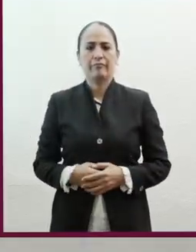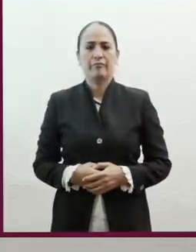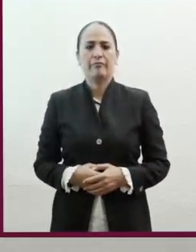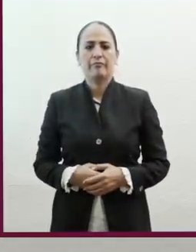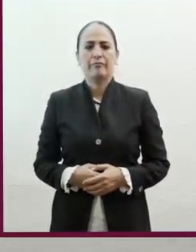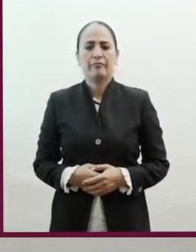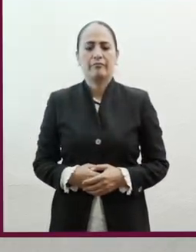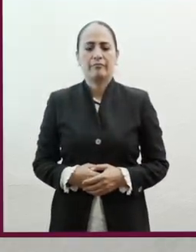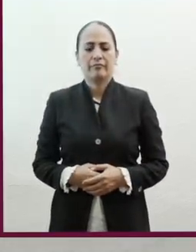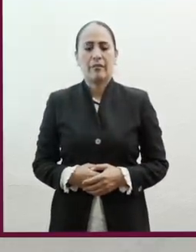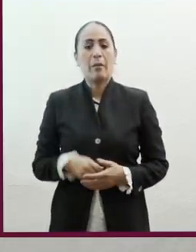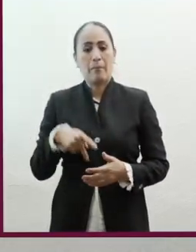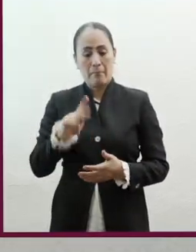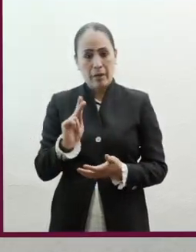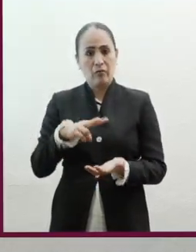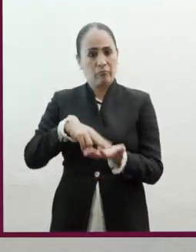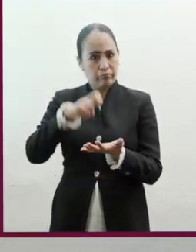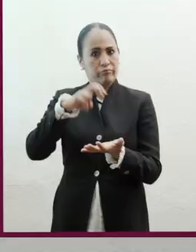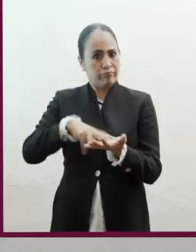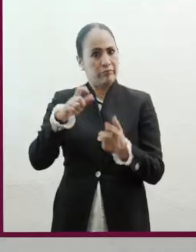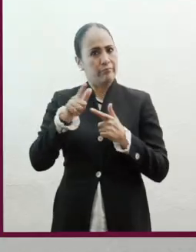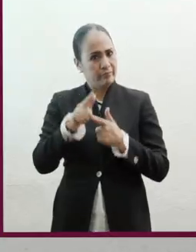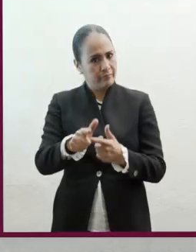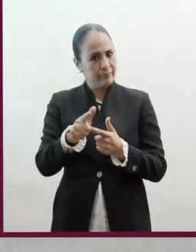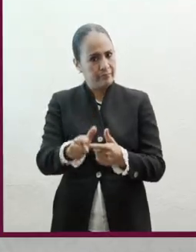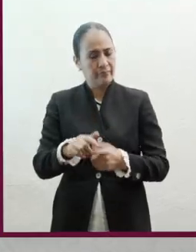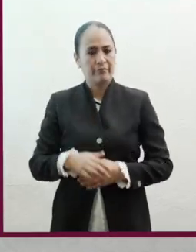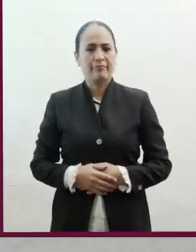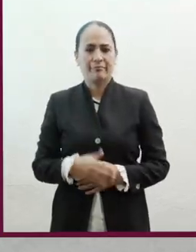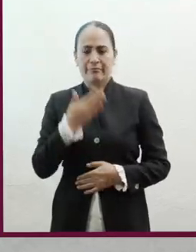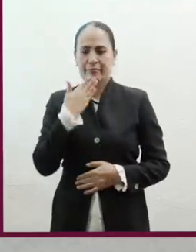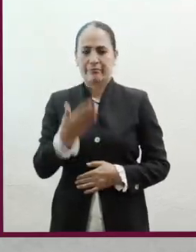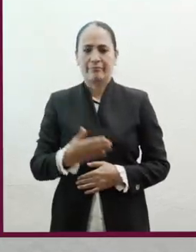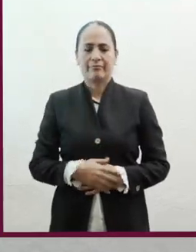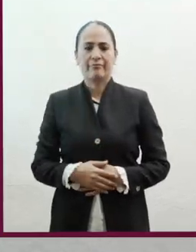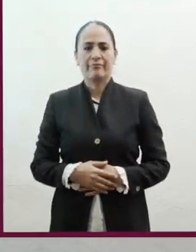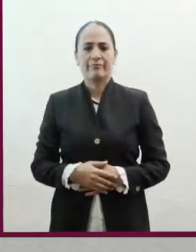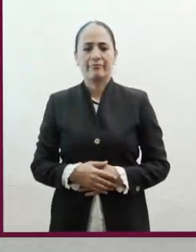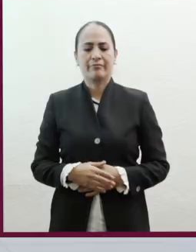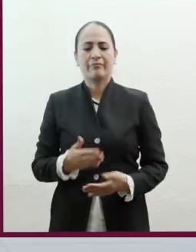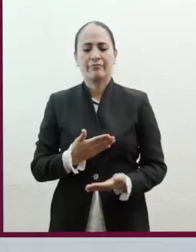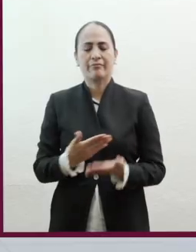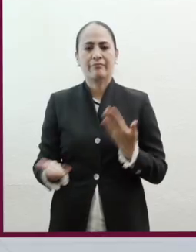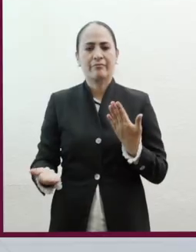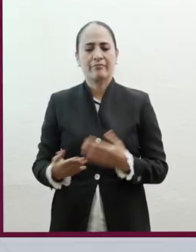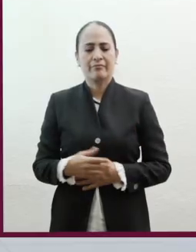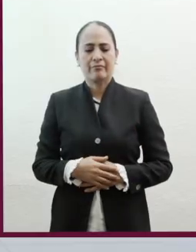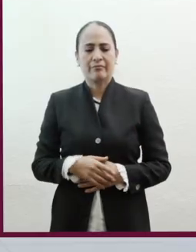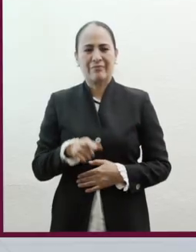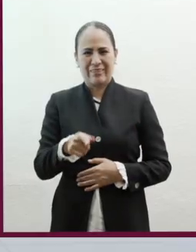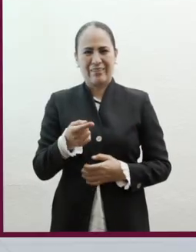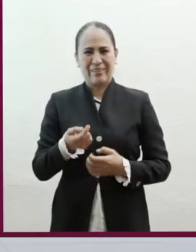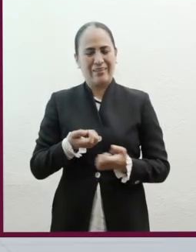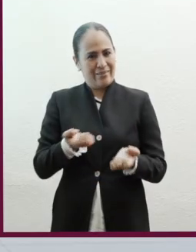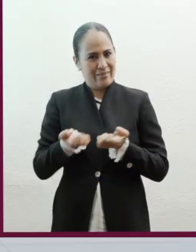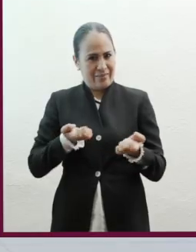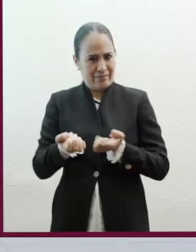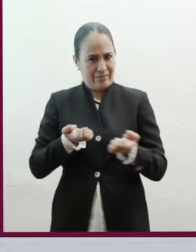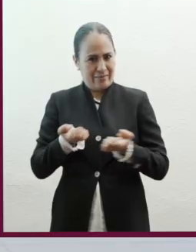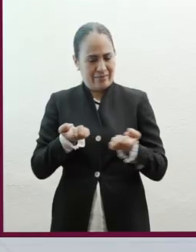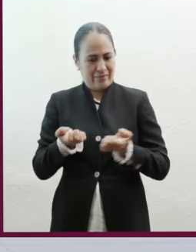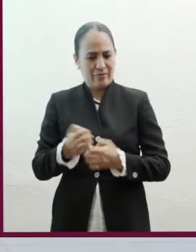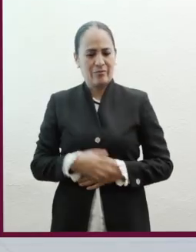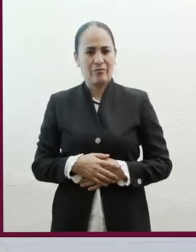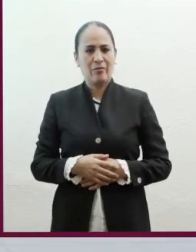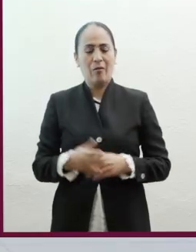Sin dejar de saltar. Muy bien. Ahora vamos a combinar este ejercicio, los aplausos